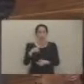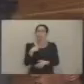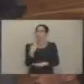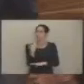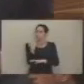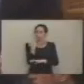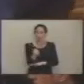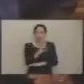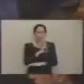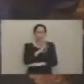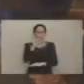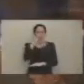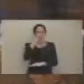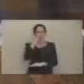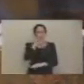Cascos.